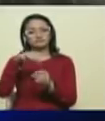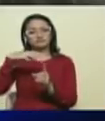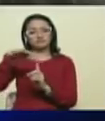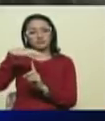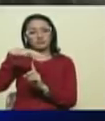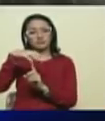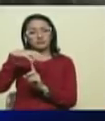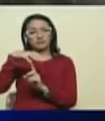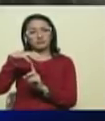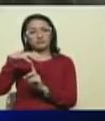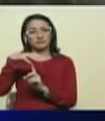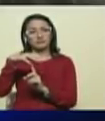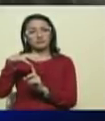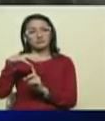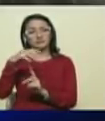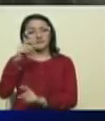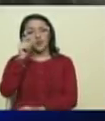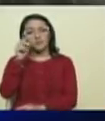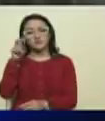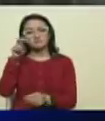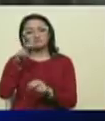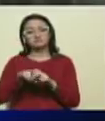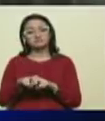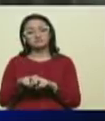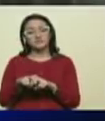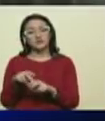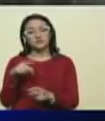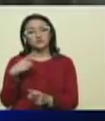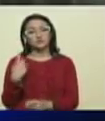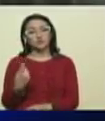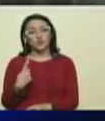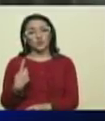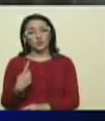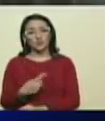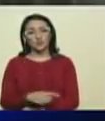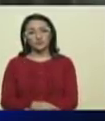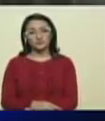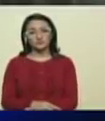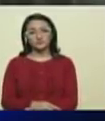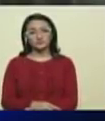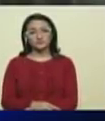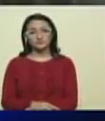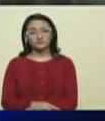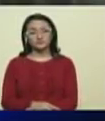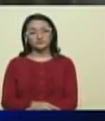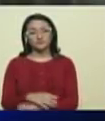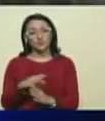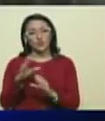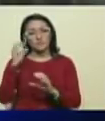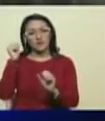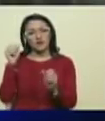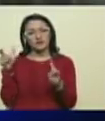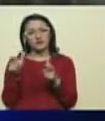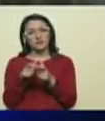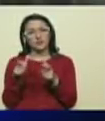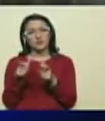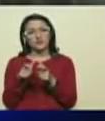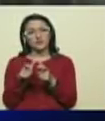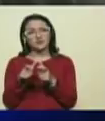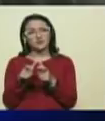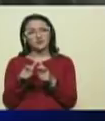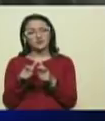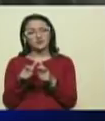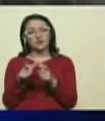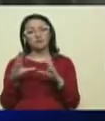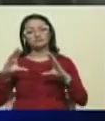Tom pueda sentarse. Y sigue. Nuestros embajadores reunidos le forman un cojín de seda